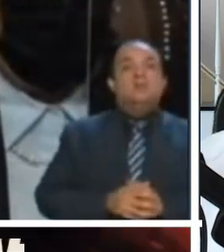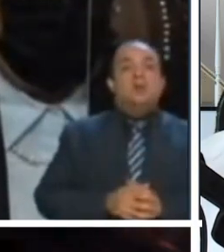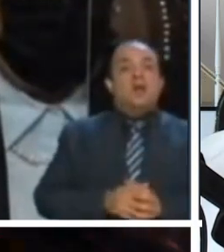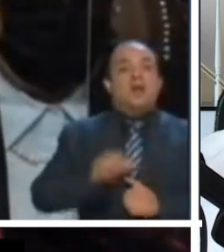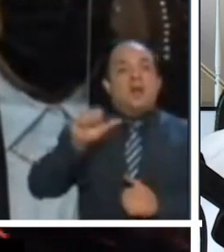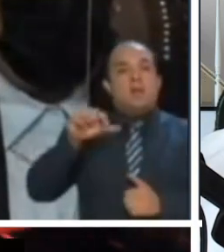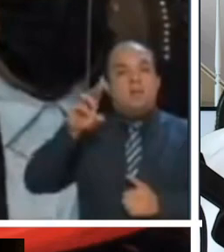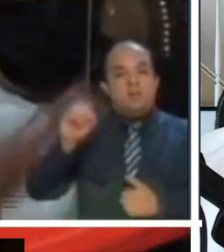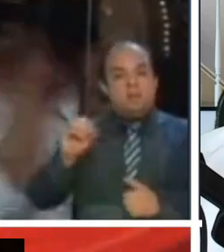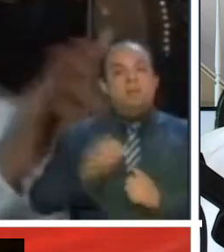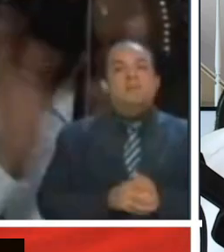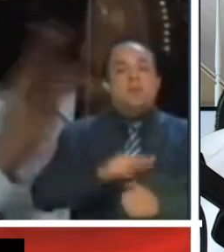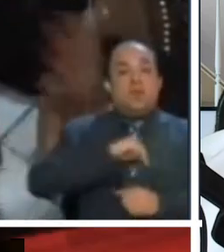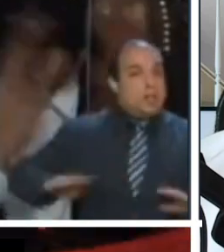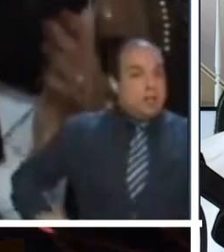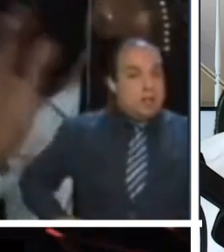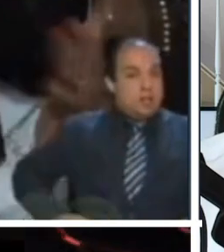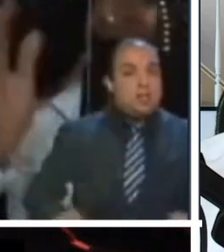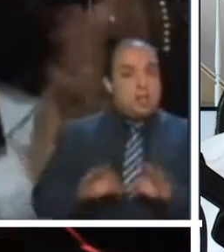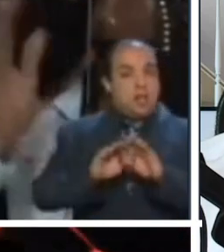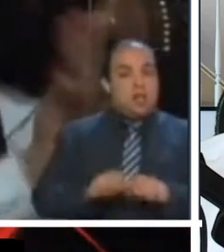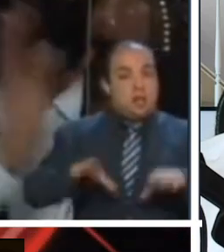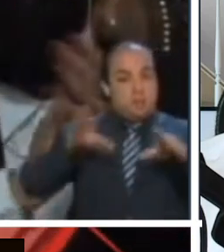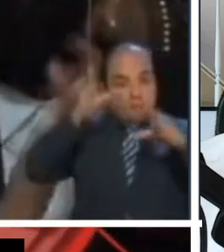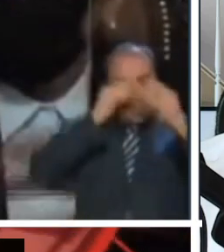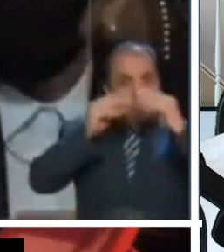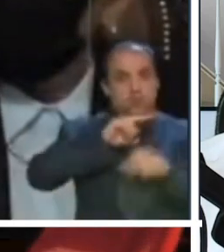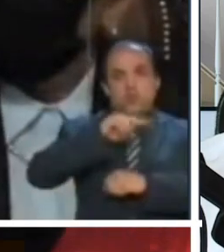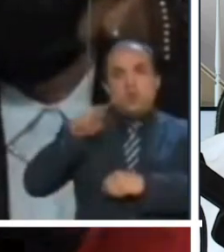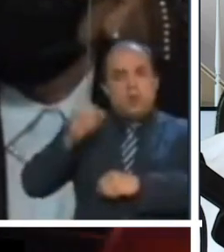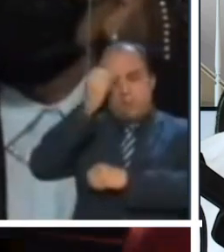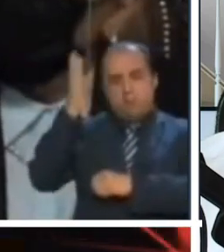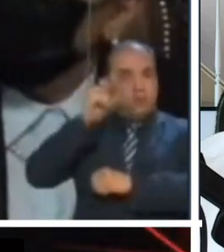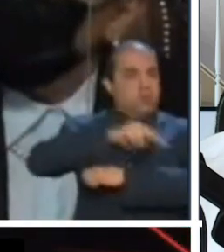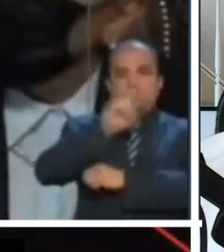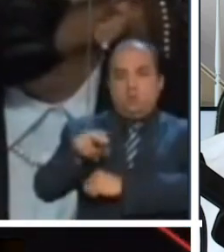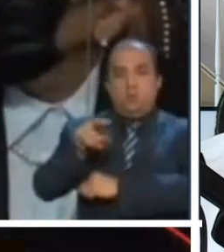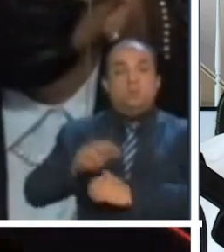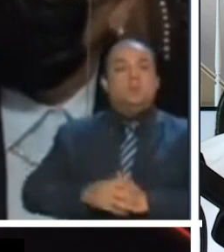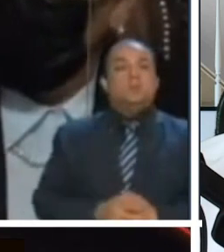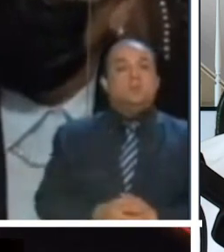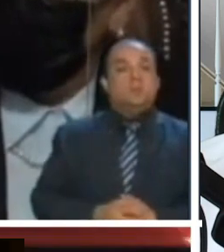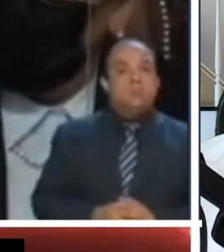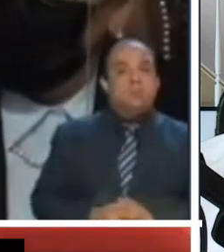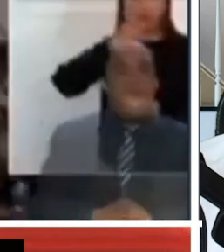Con nuestras características y formación, nunca olvidamos, nunca.